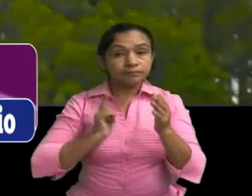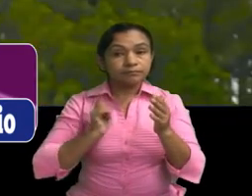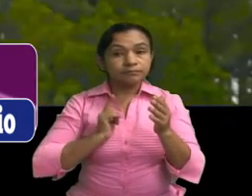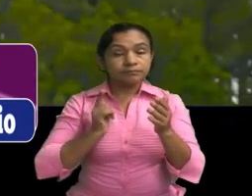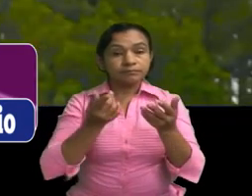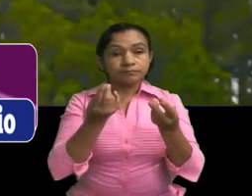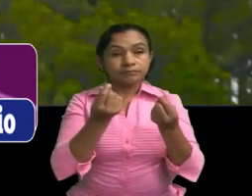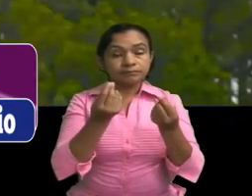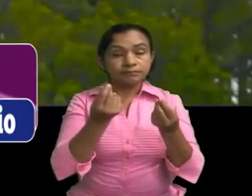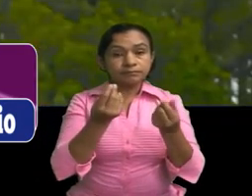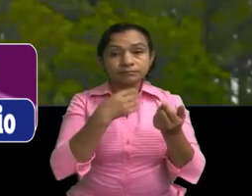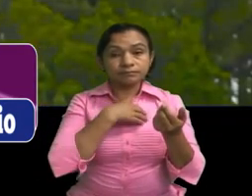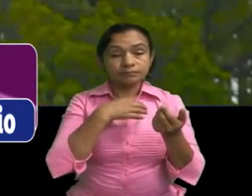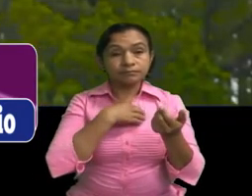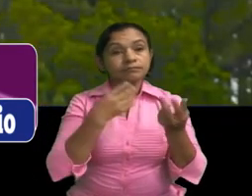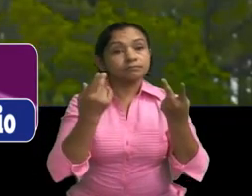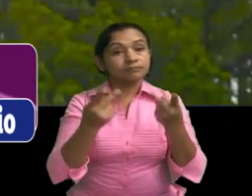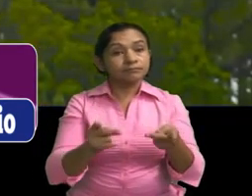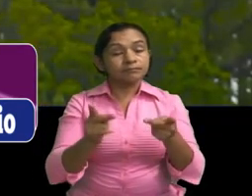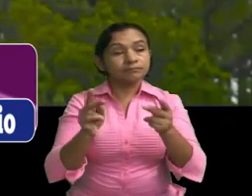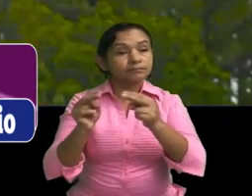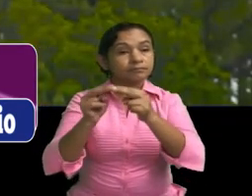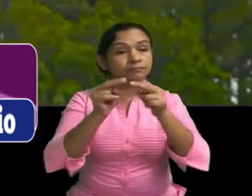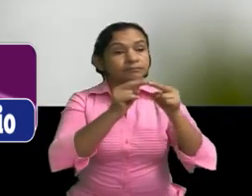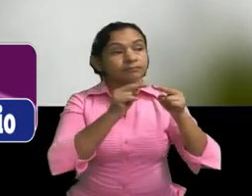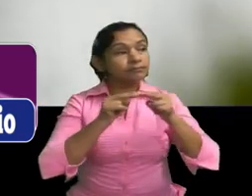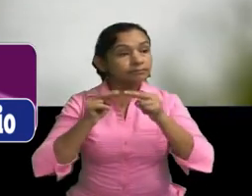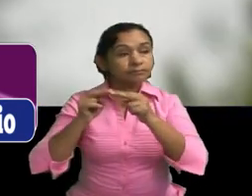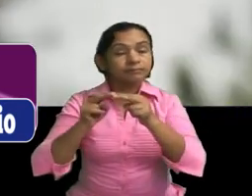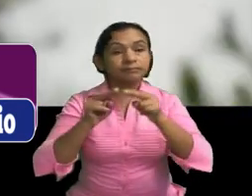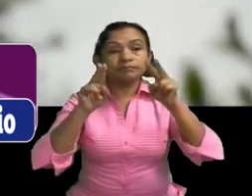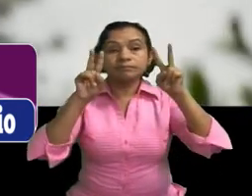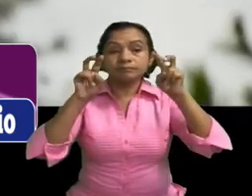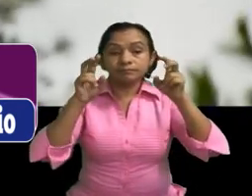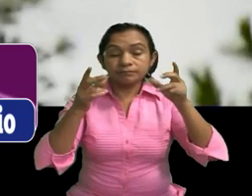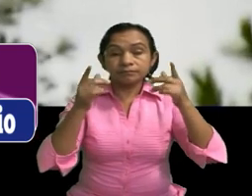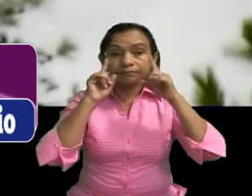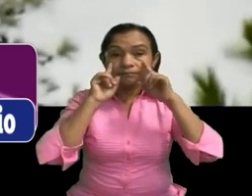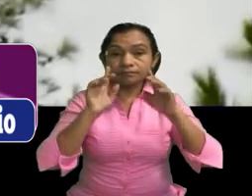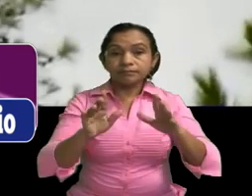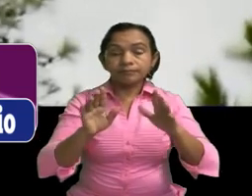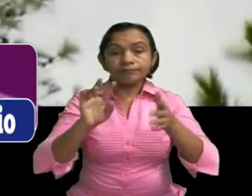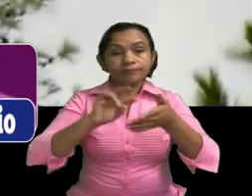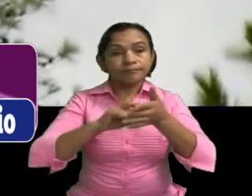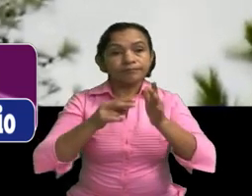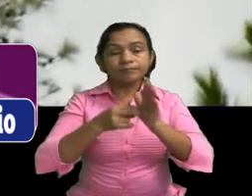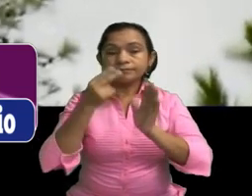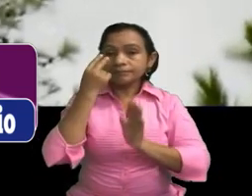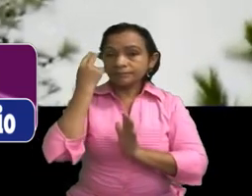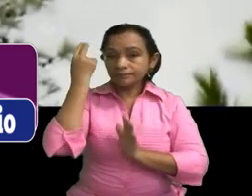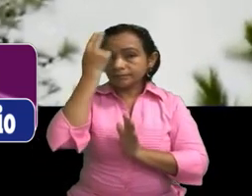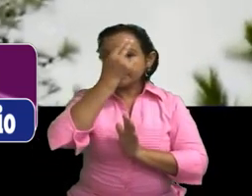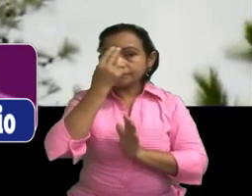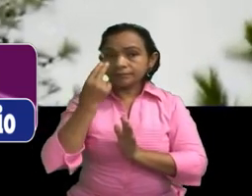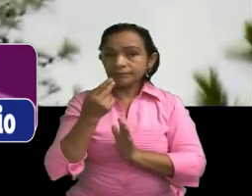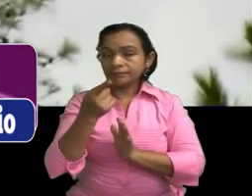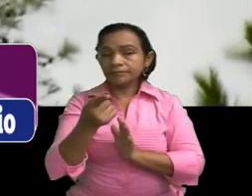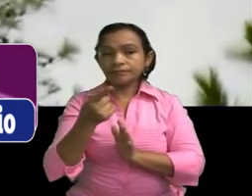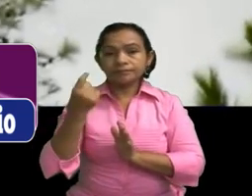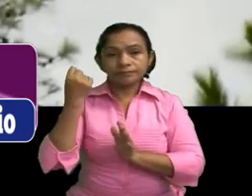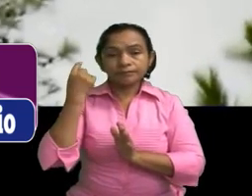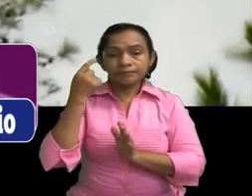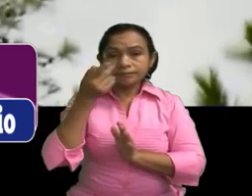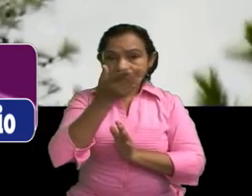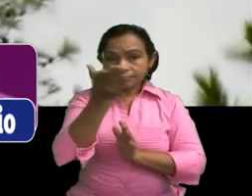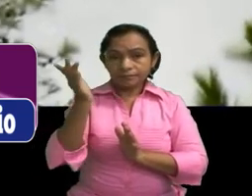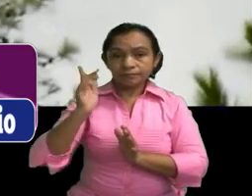ingreso económico, pero en armonía con el tema de la conservación. En ese sentido quería preguntarle algo. Entiendo que ustedes